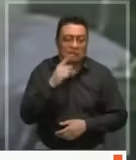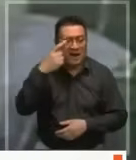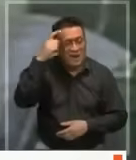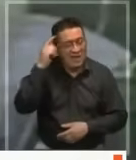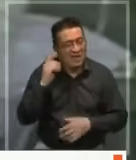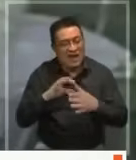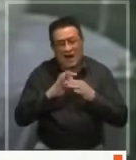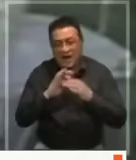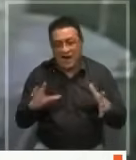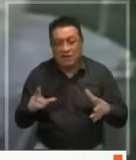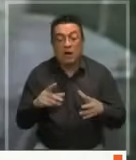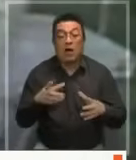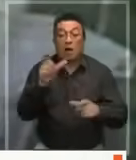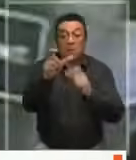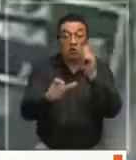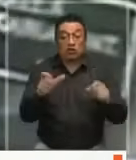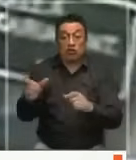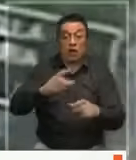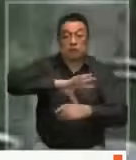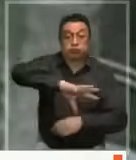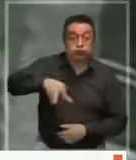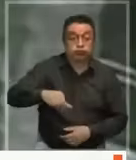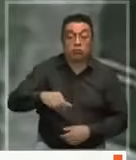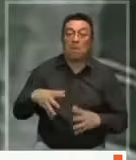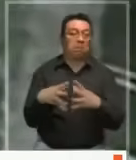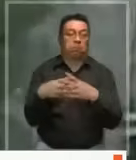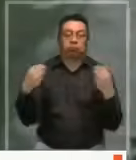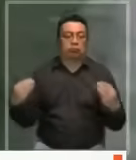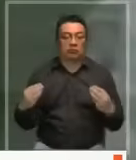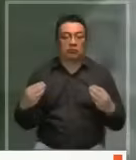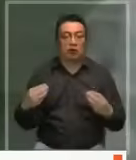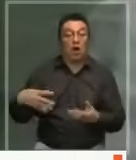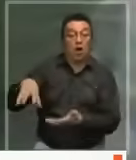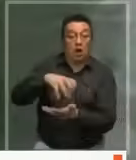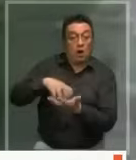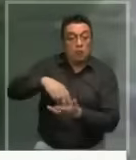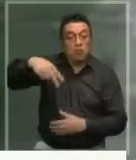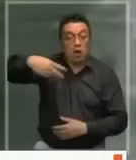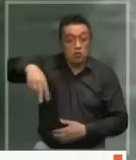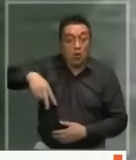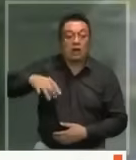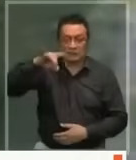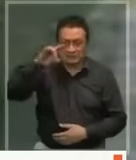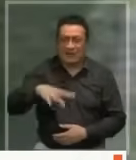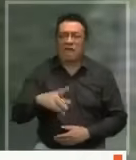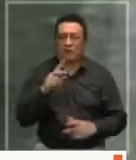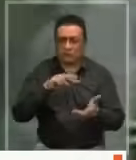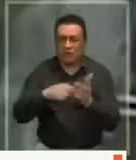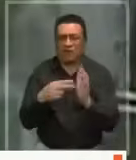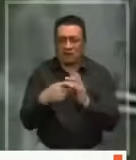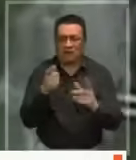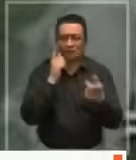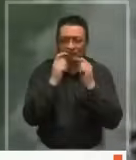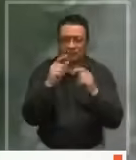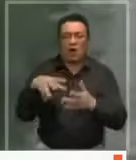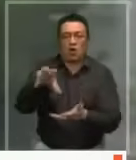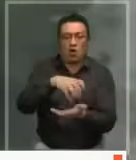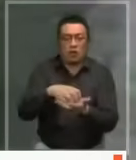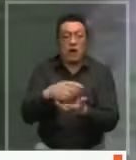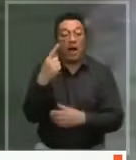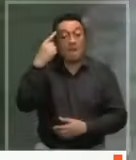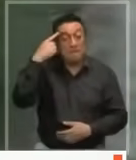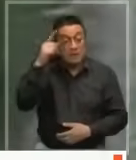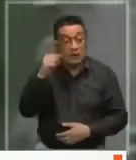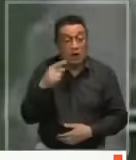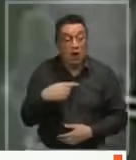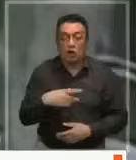delincuentes responsables del crimen, aún nada. En Ñuñoa están conscientes del problema de la delincuencia en la comuna, pero no comparten la